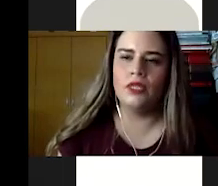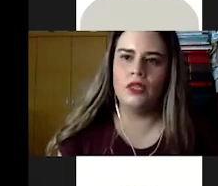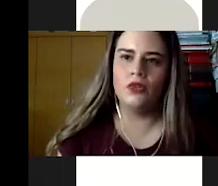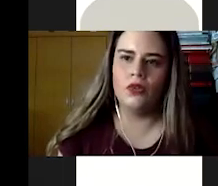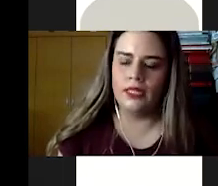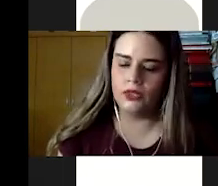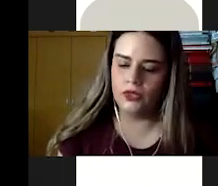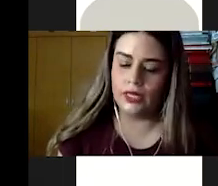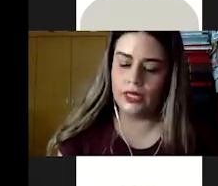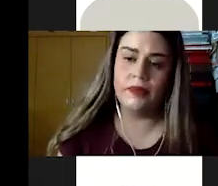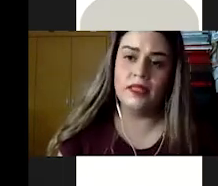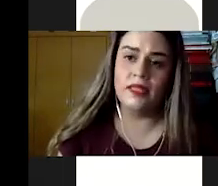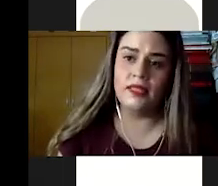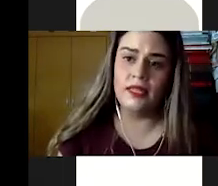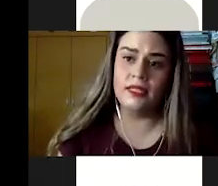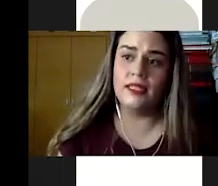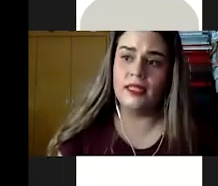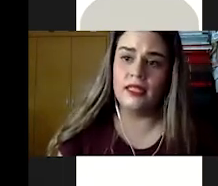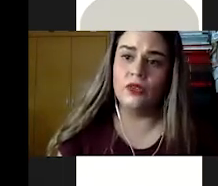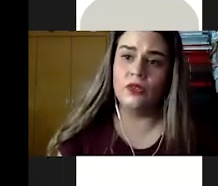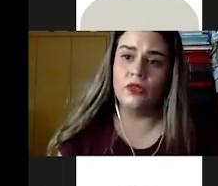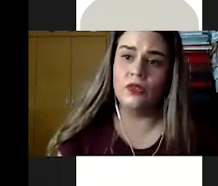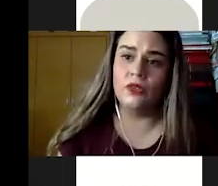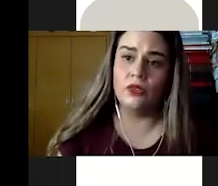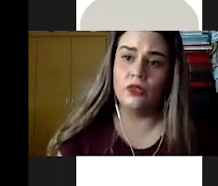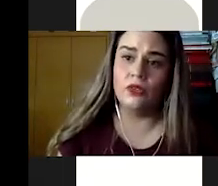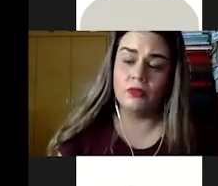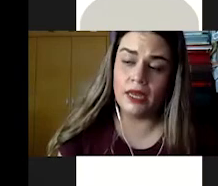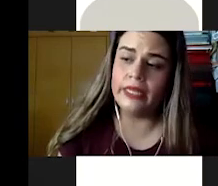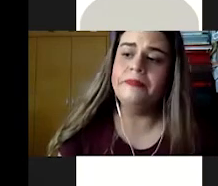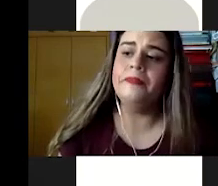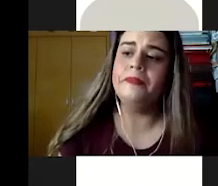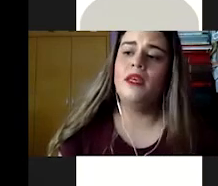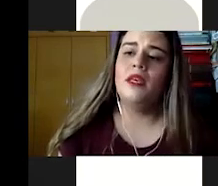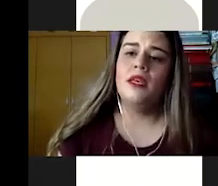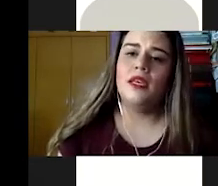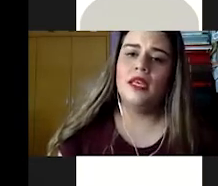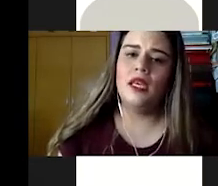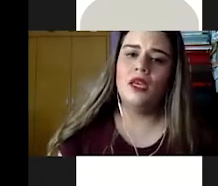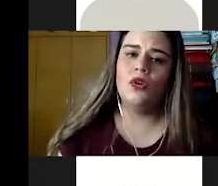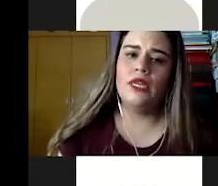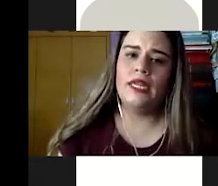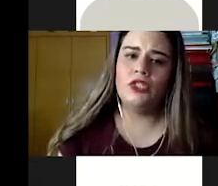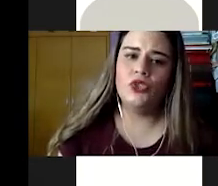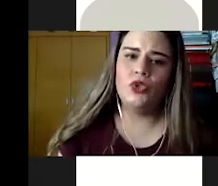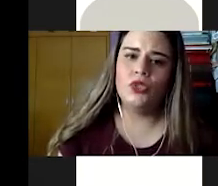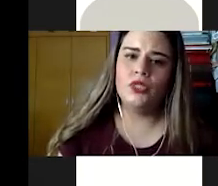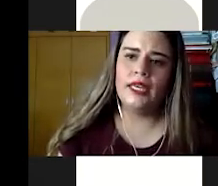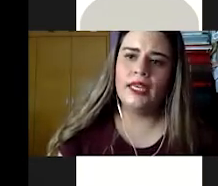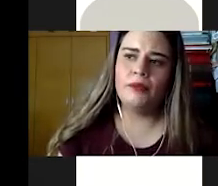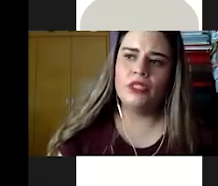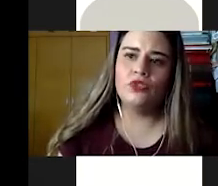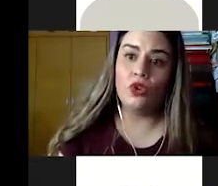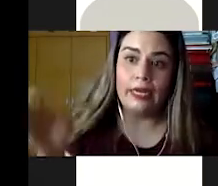que ha sucedido con la dirección de Agenda 2030 en la Secretaría de Economía ahora, y con el hecho de